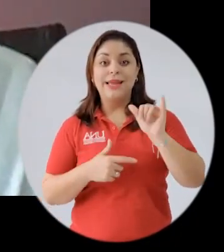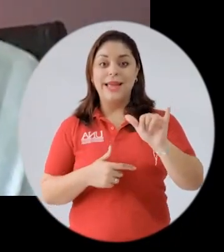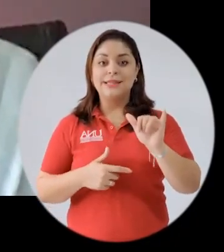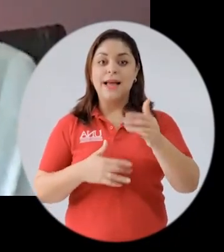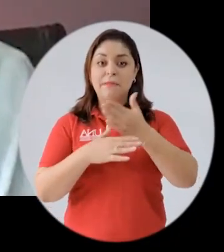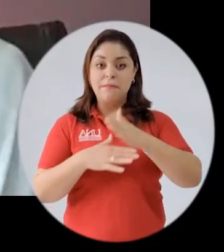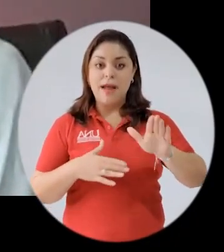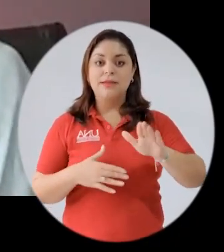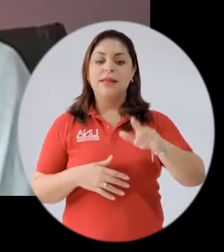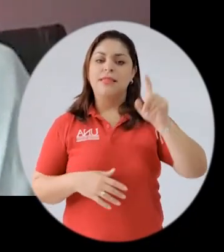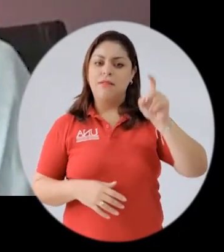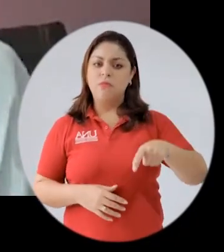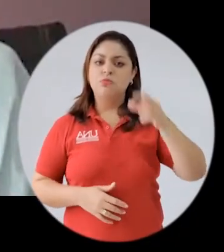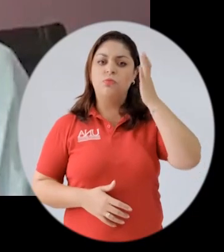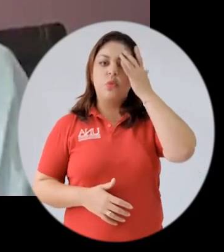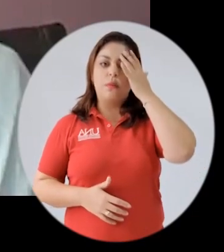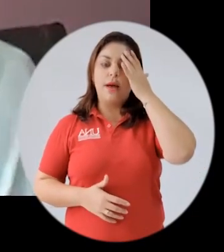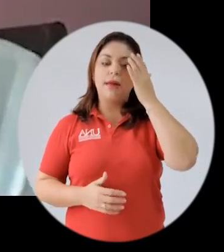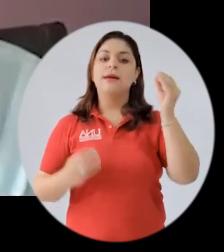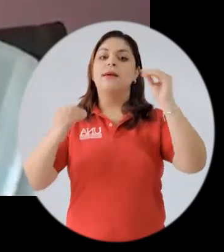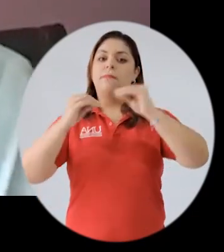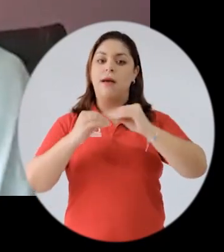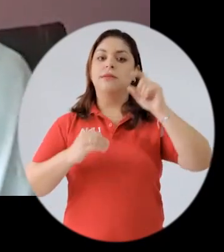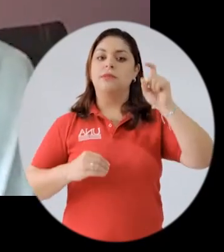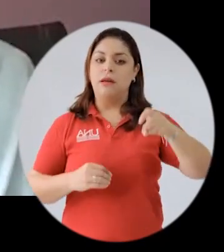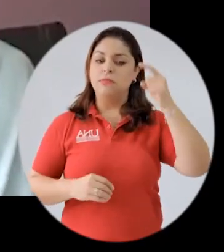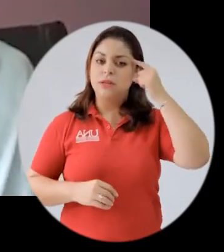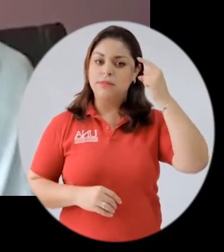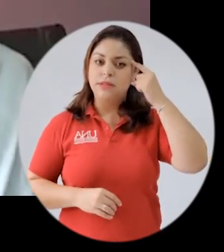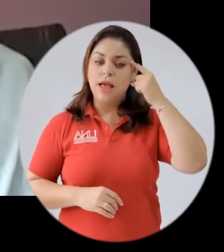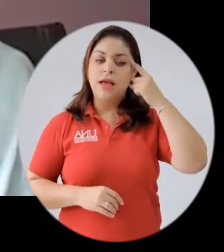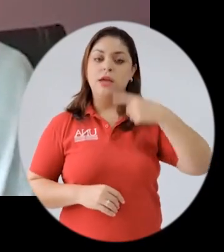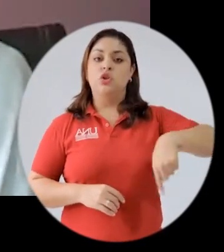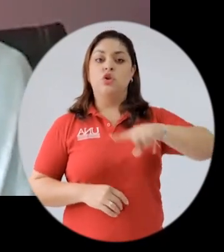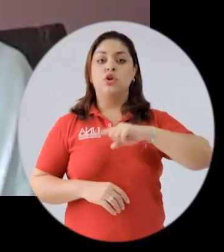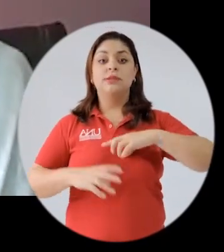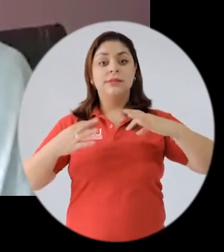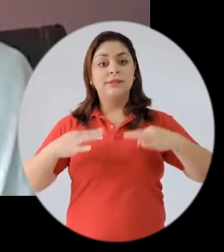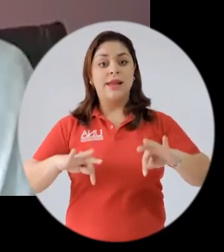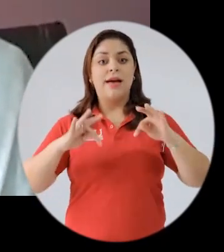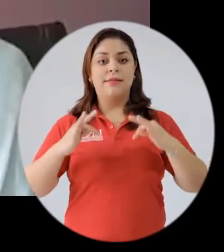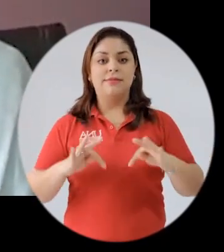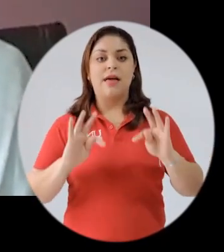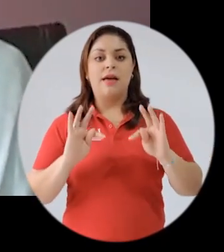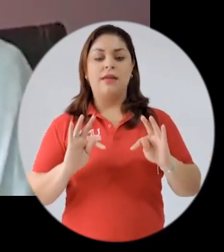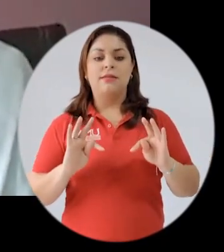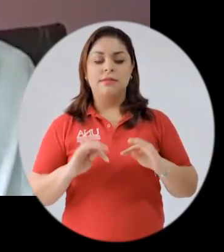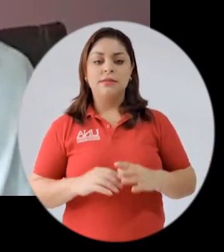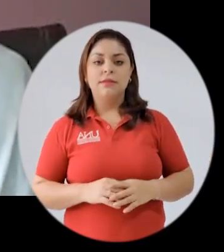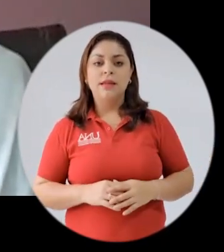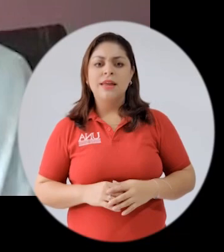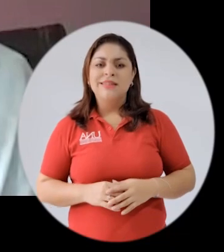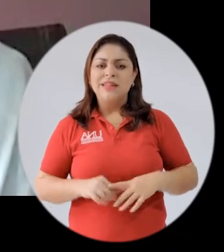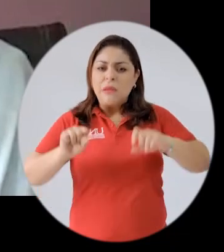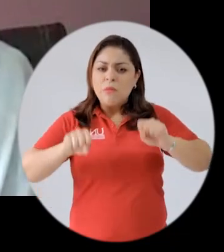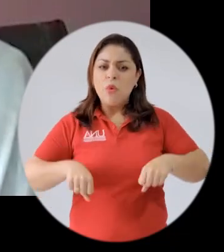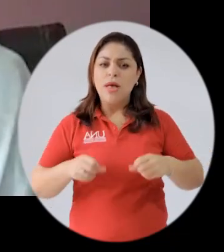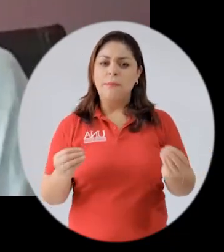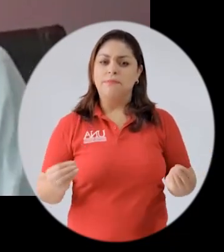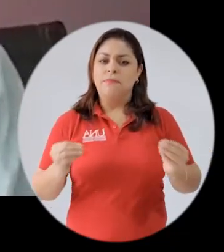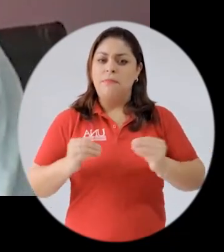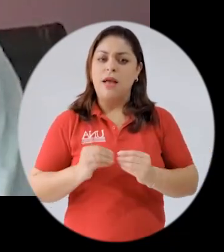Estos datos también deberían de servir, por ejemplo, para que cuando se discute el presupuesto nacional no se restrinjan los recursos